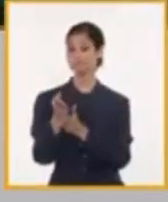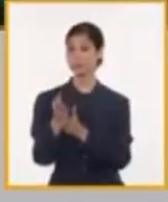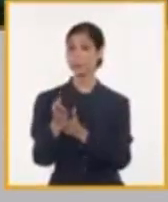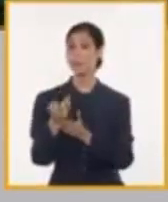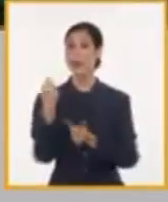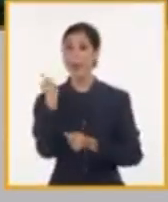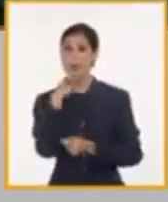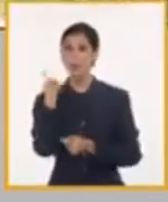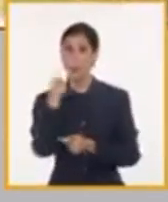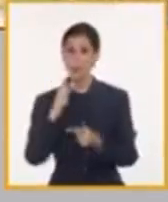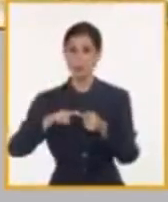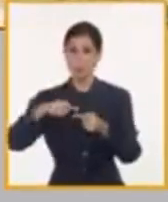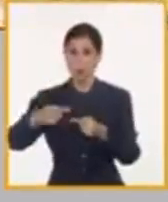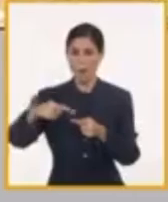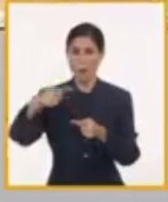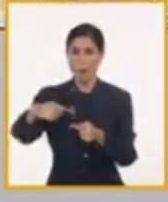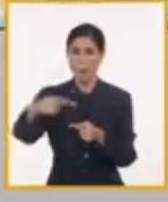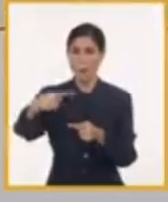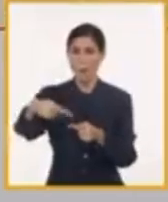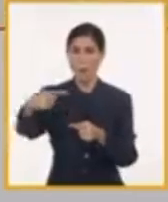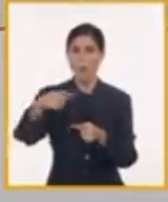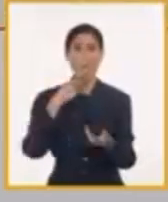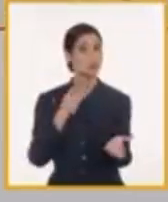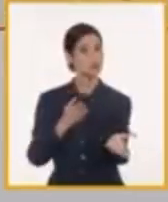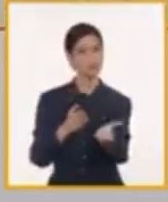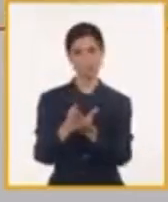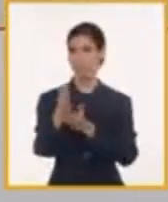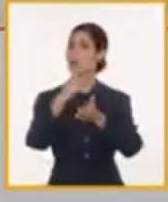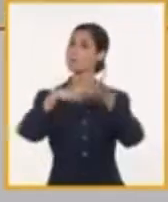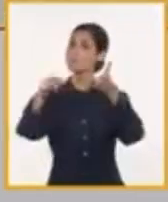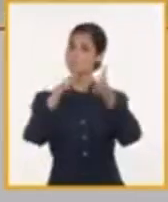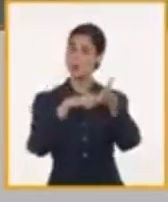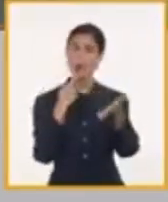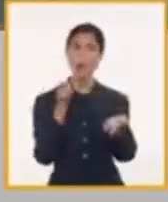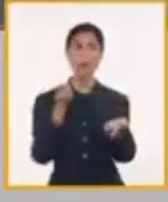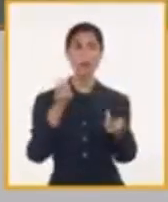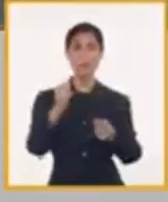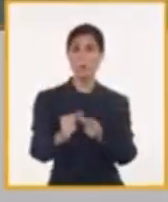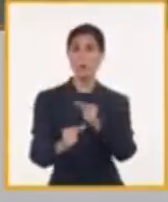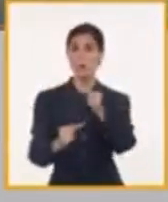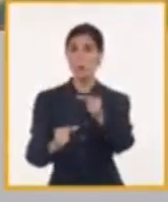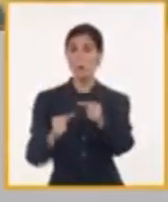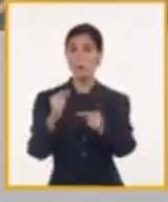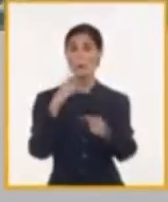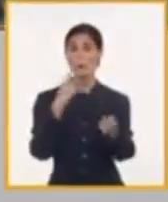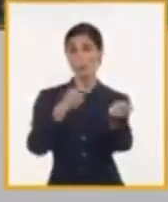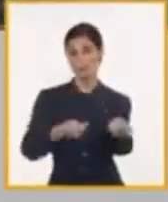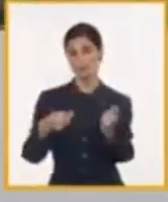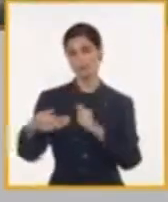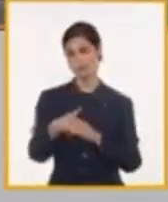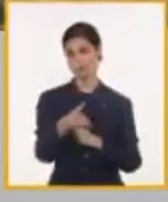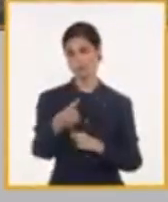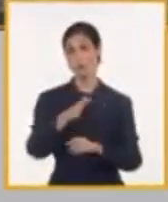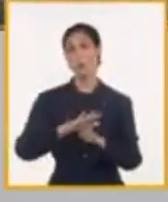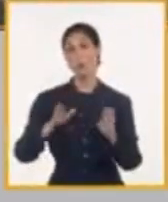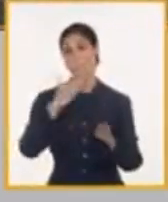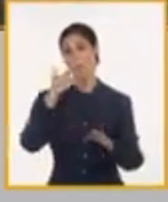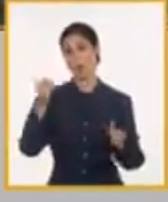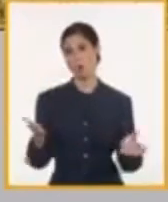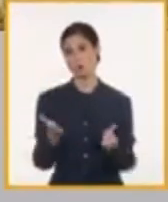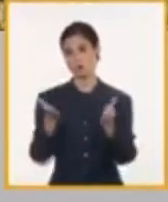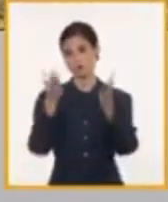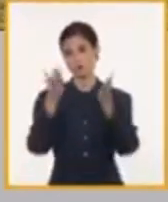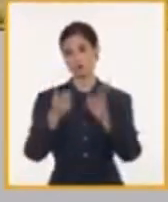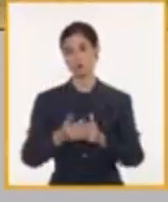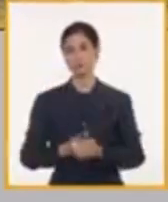años seguir financiando artes de pesca para mantener el esfuerzo pesquero. Y conociendo, Randy, como